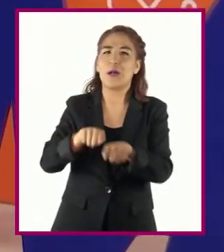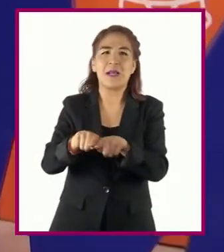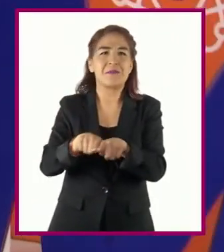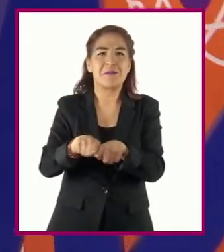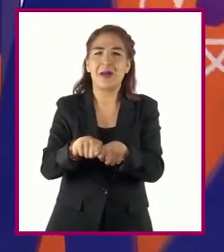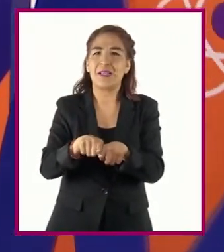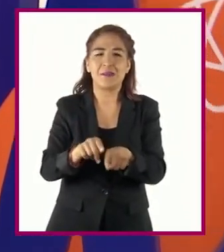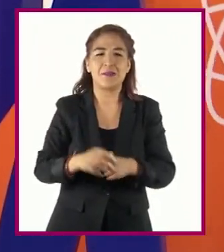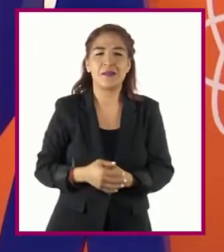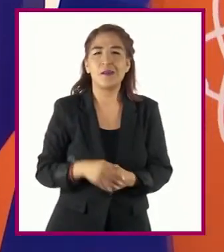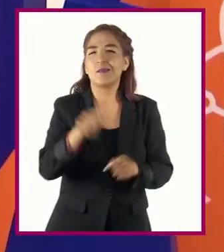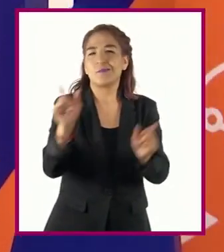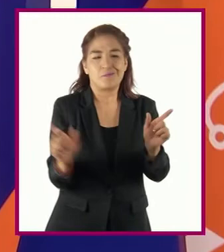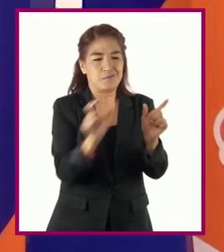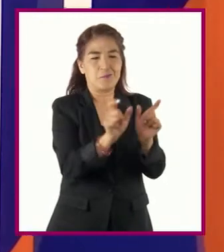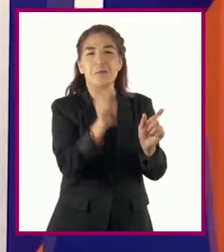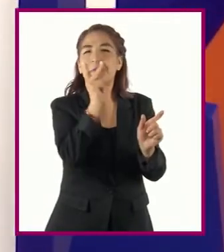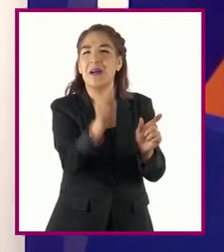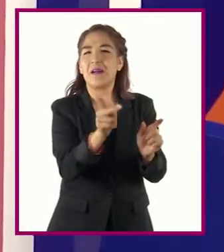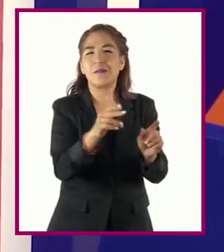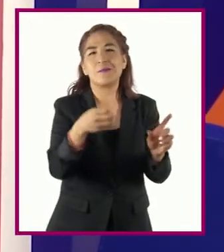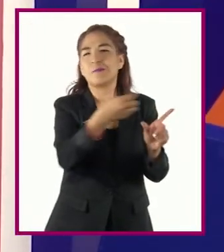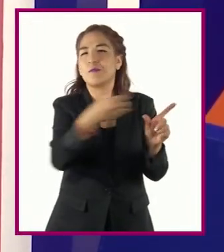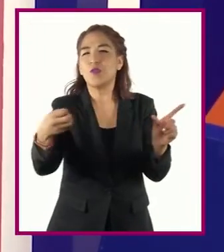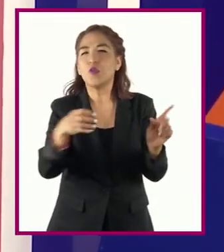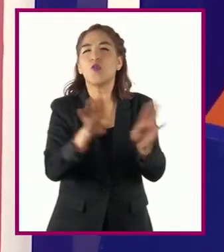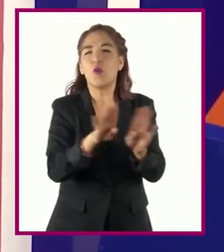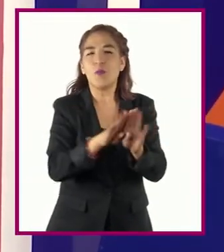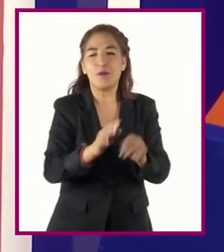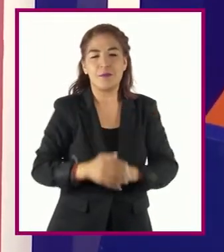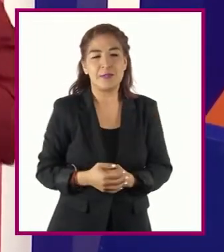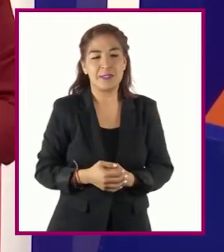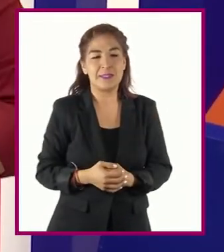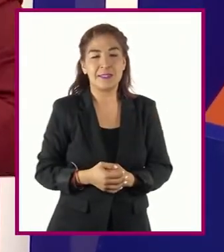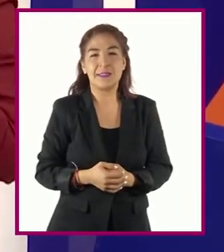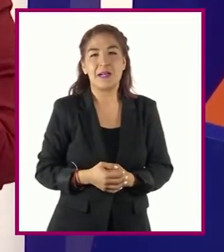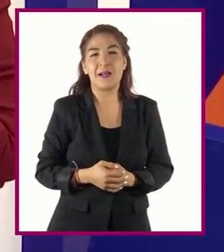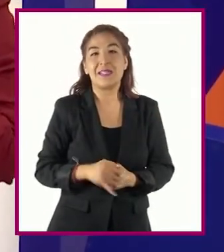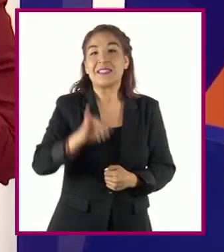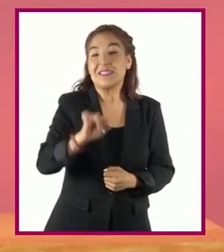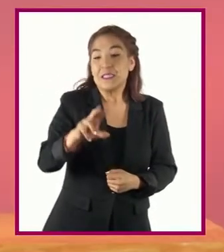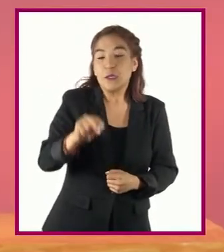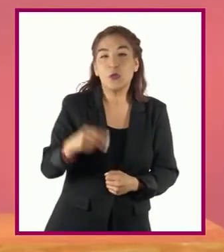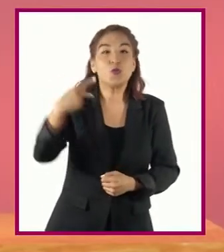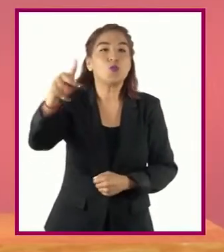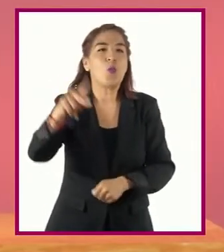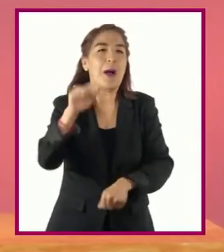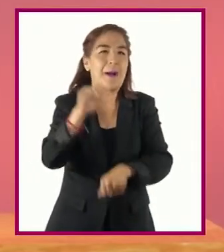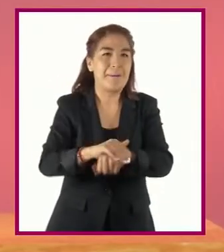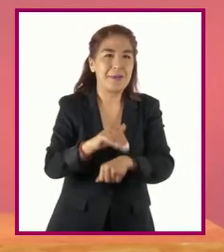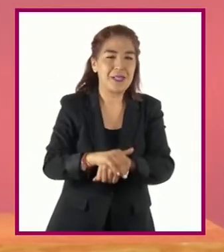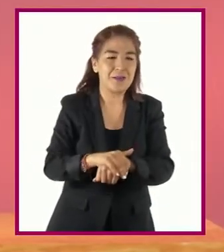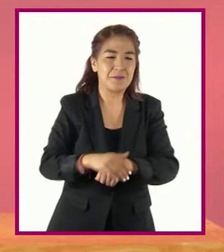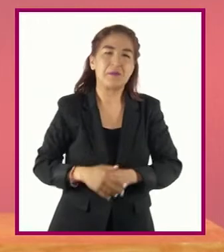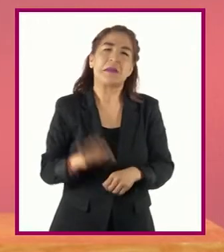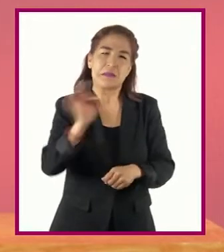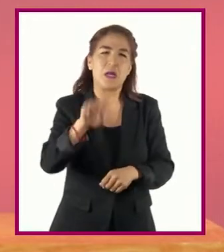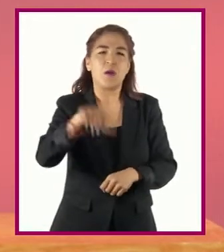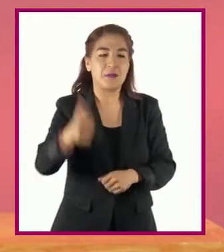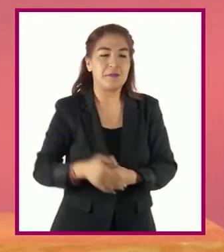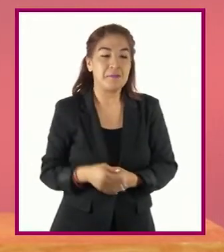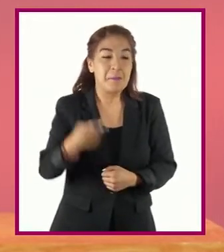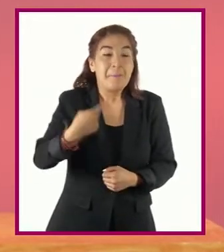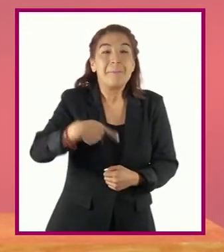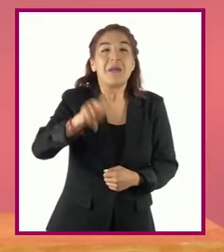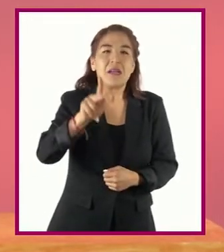Usando un conector de contraste podría completarse con sino su amigo. También pudo ser, pero